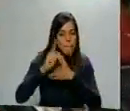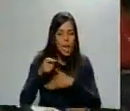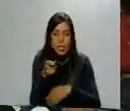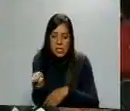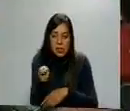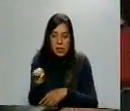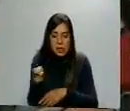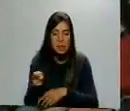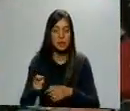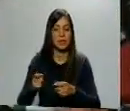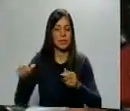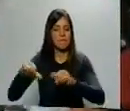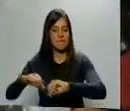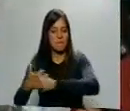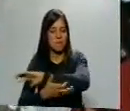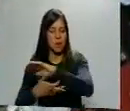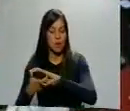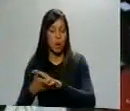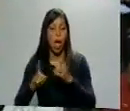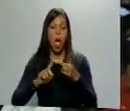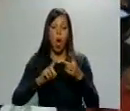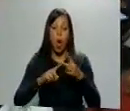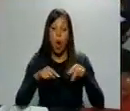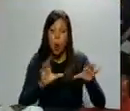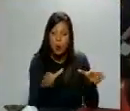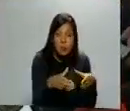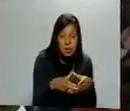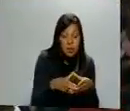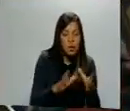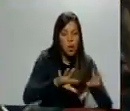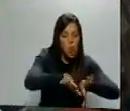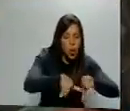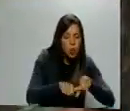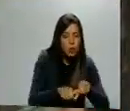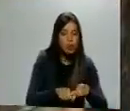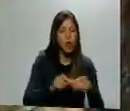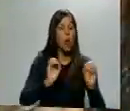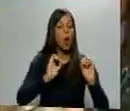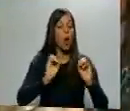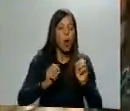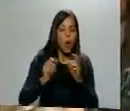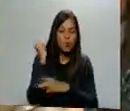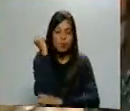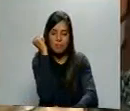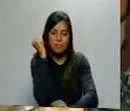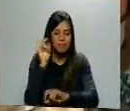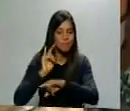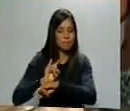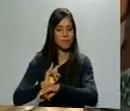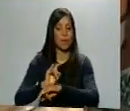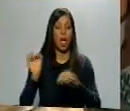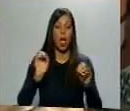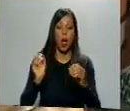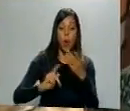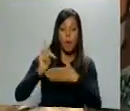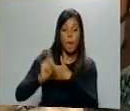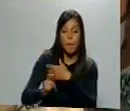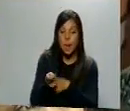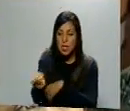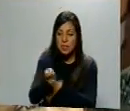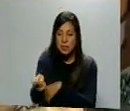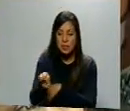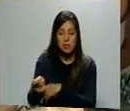de corrupción, de contrabando y también de conspiración.